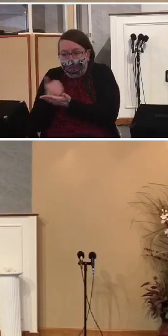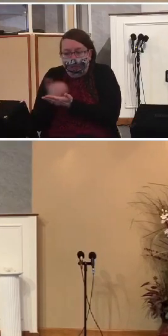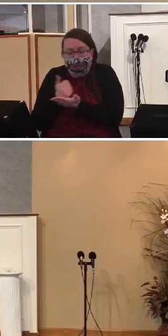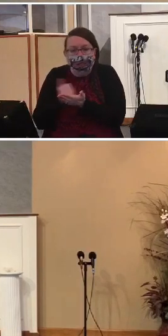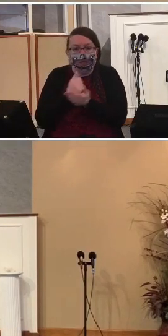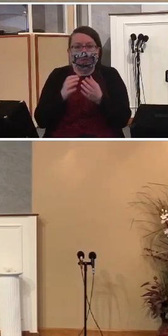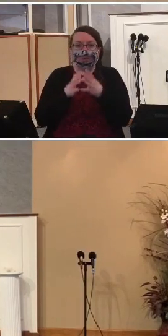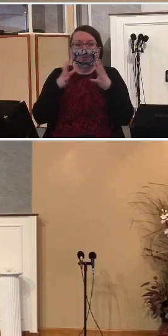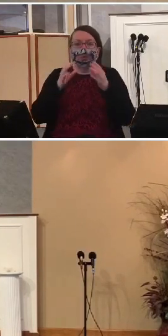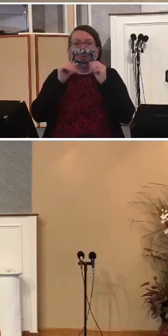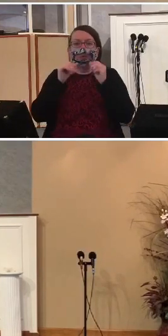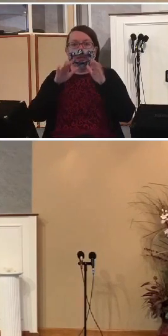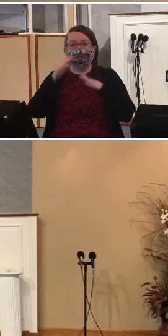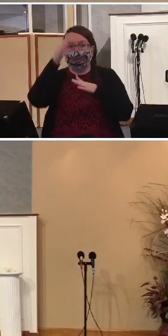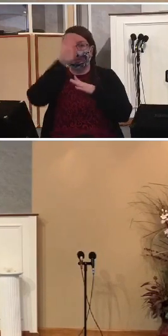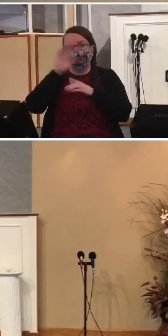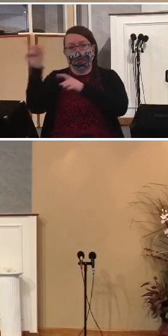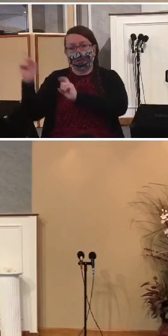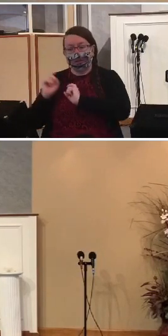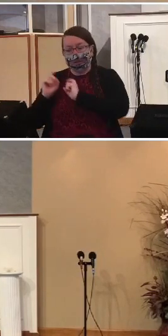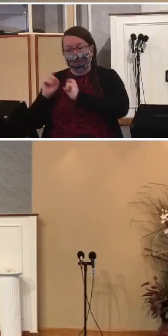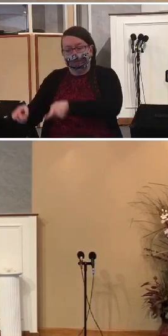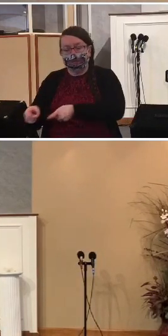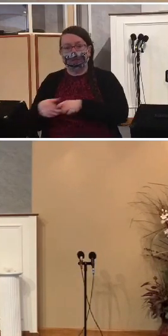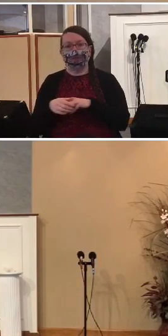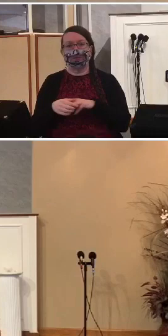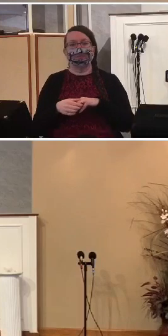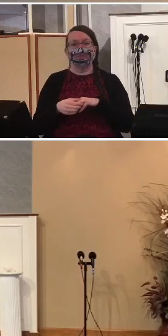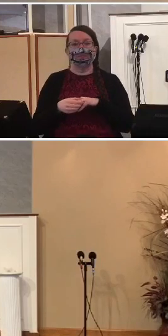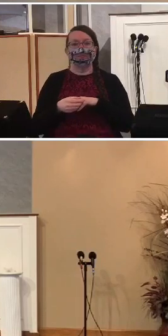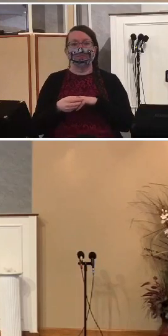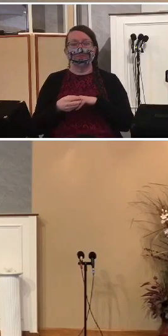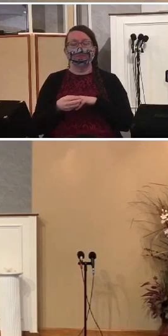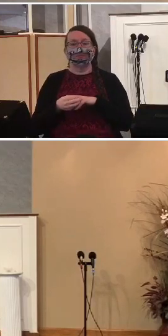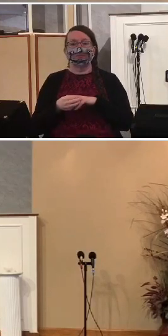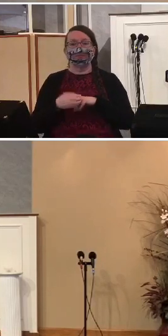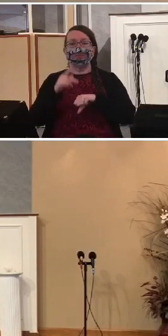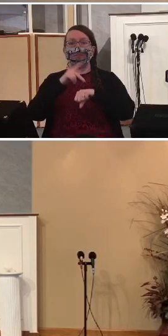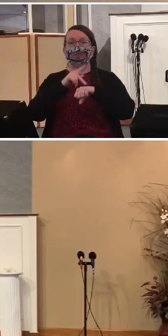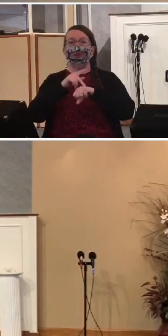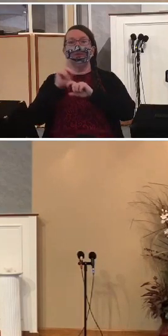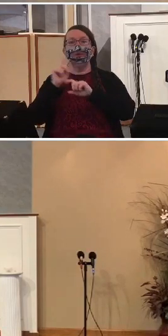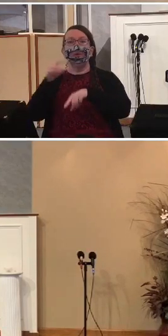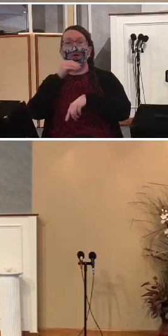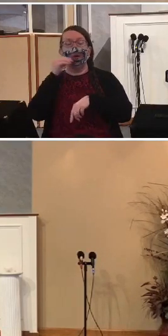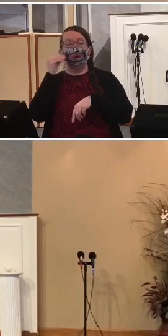cosechar todas esas bendiciones que Dios puso en su vida. Y Pedro fue a la casa.